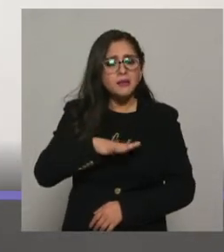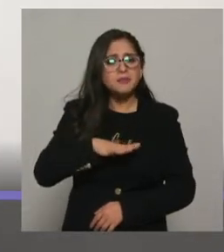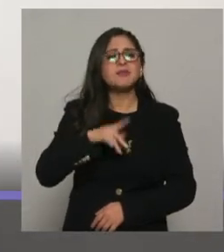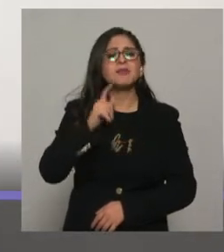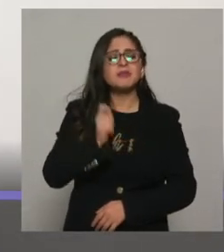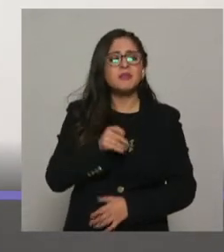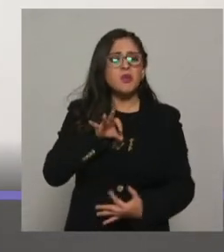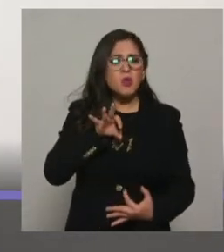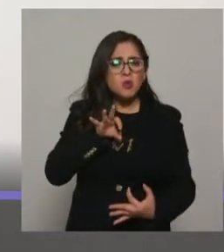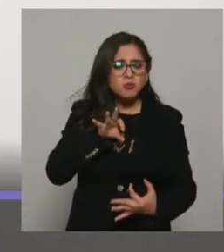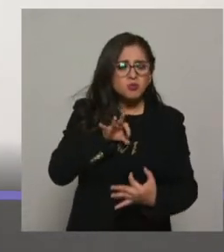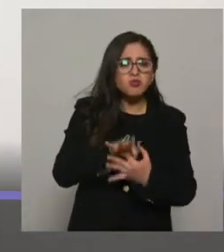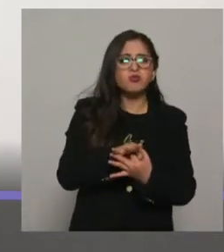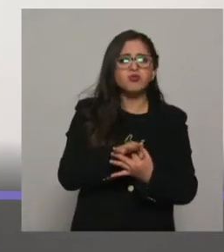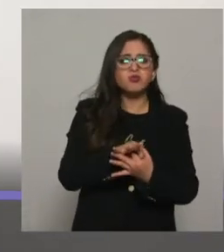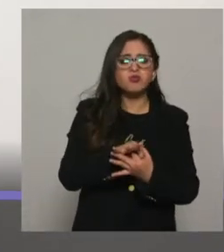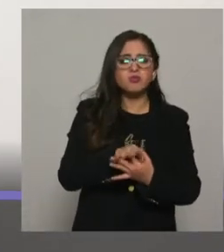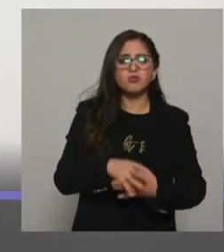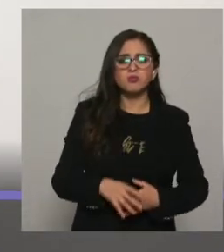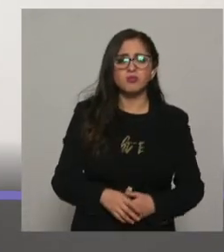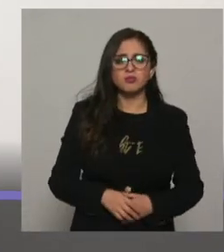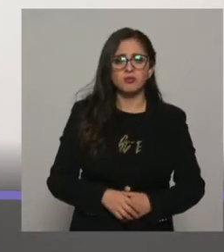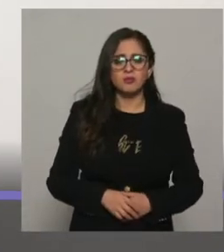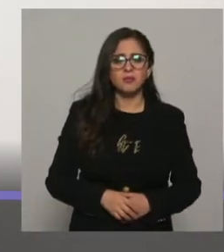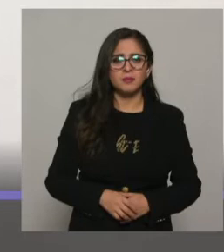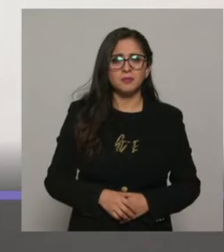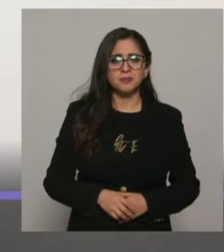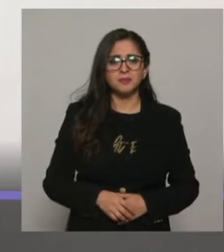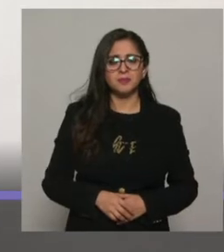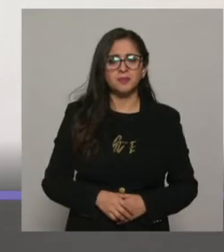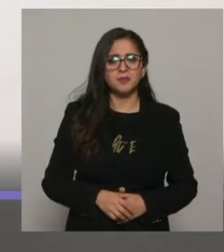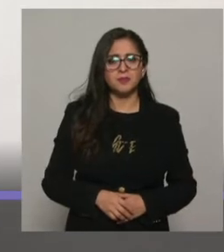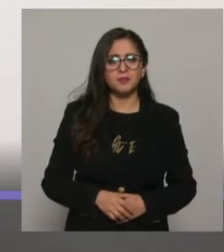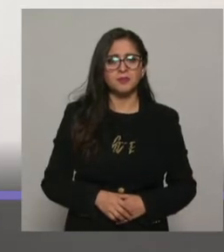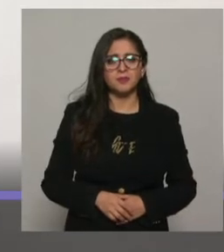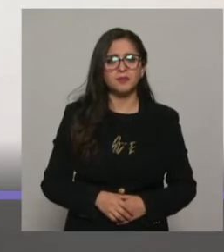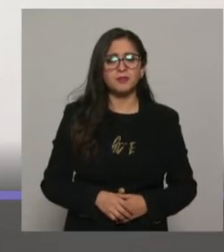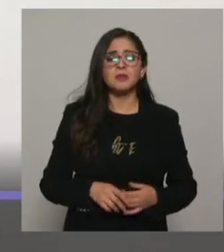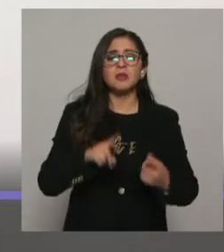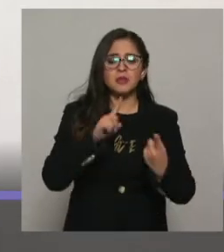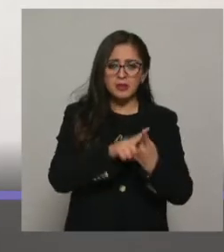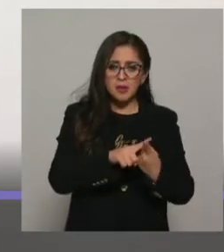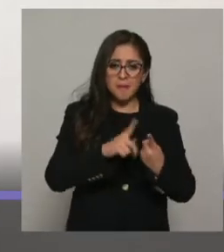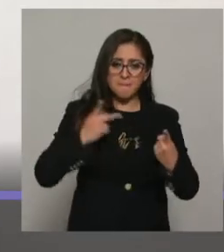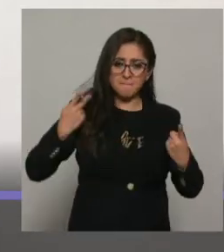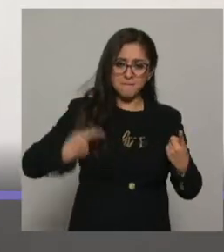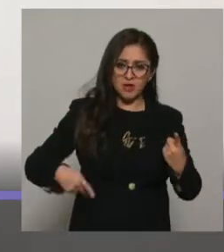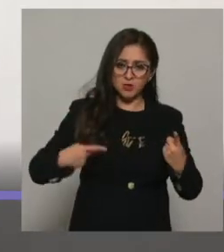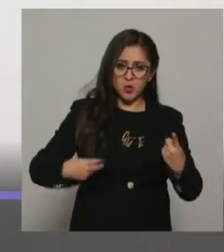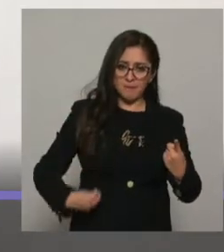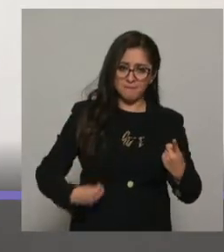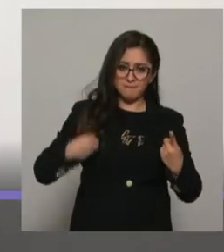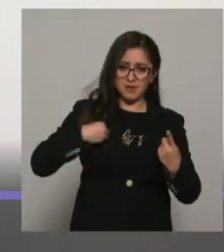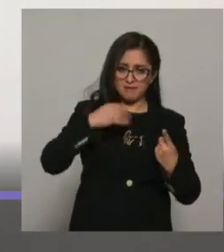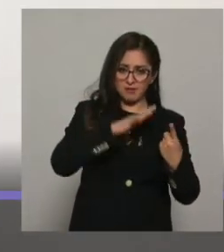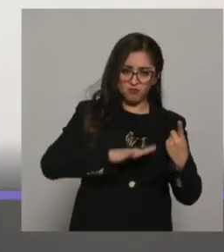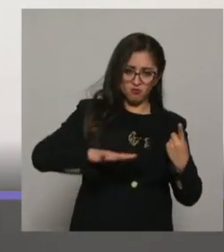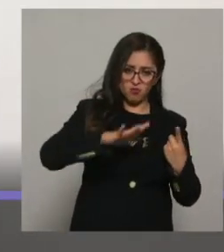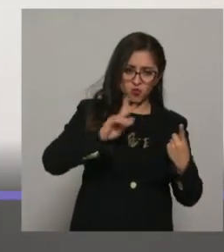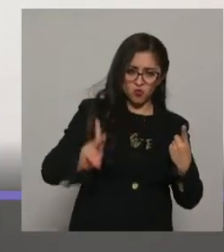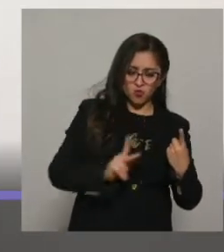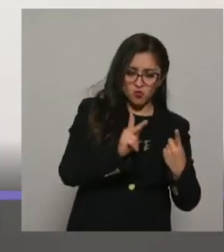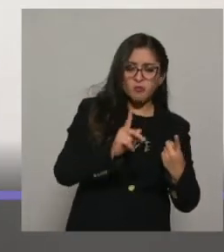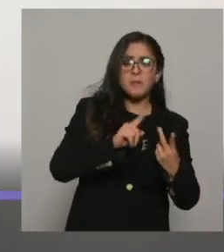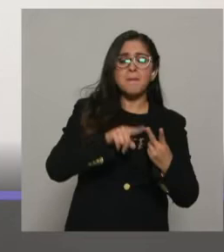la relación directa con la población, y la iglesia obligaba a que estos